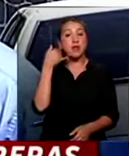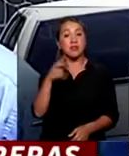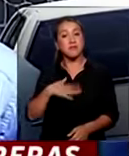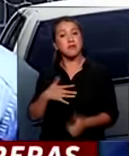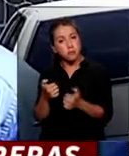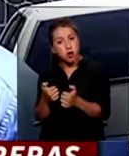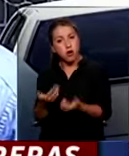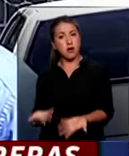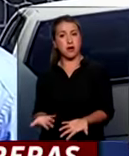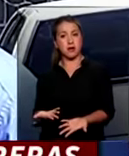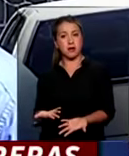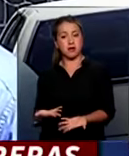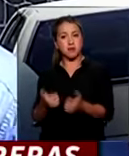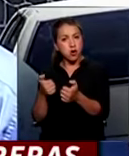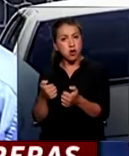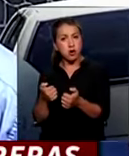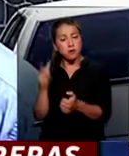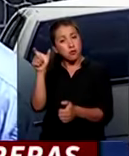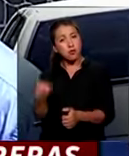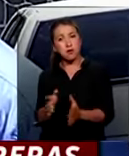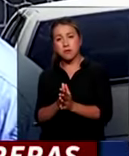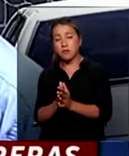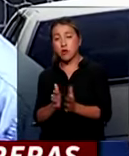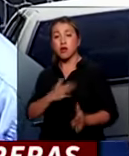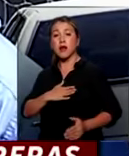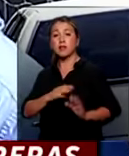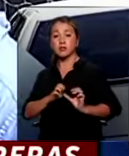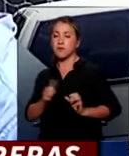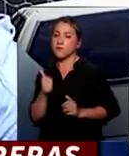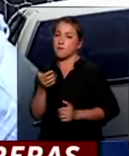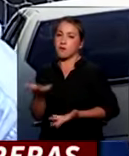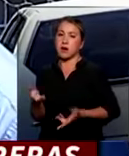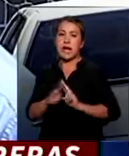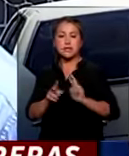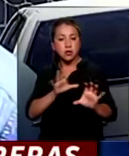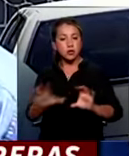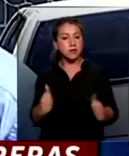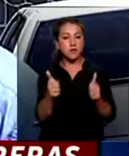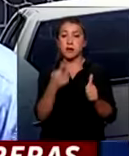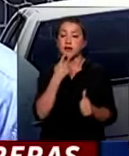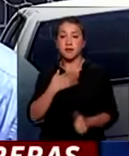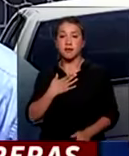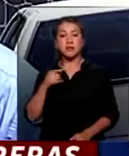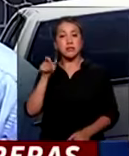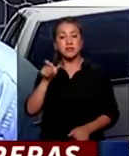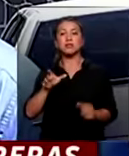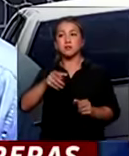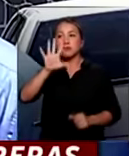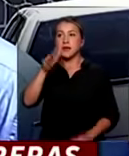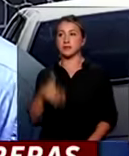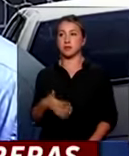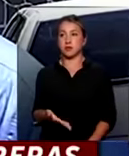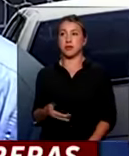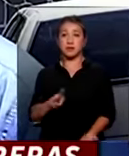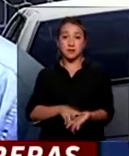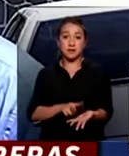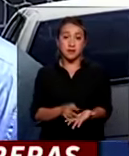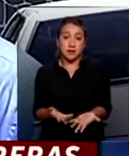bolola. Es de mi bolola. Ella es super buena. Yo también le doy amérito a ella. Hace cosas buenas en la vida. Yo creo que eso es reimportante, de